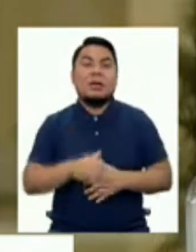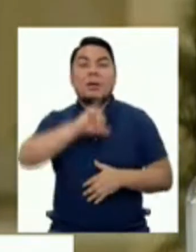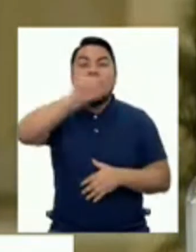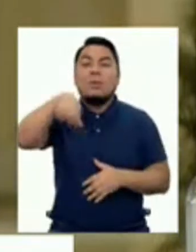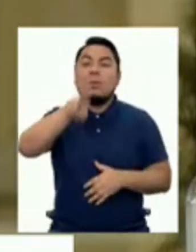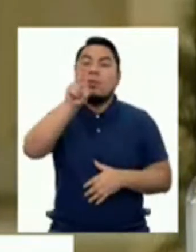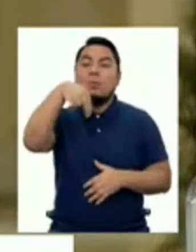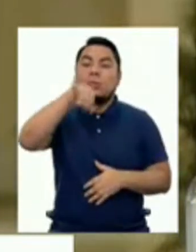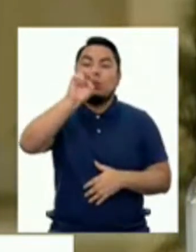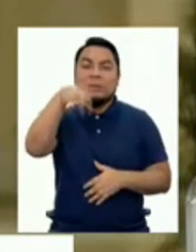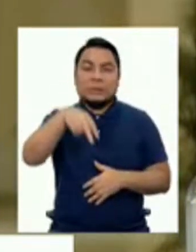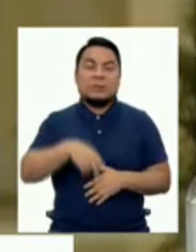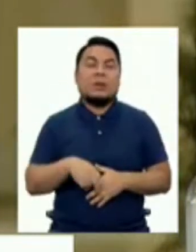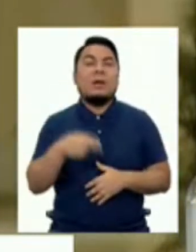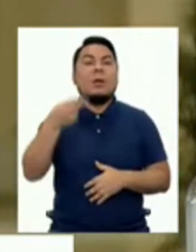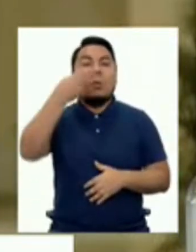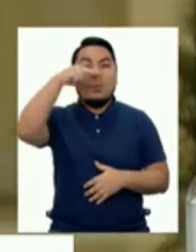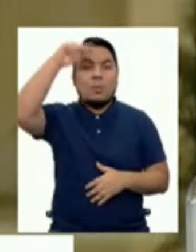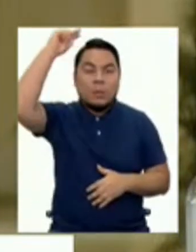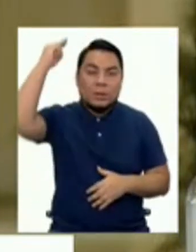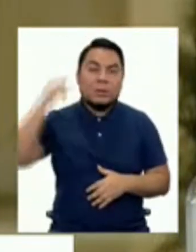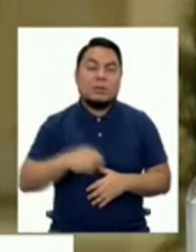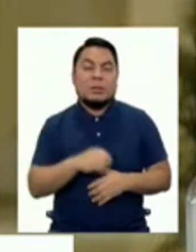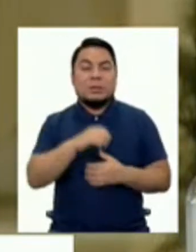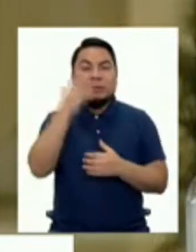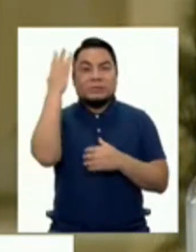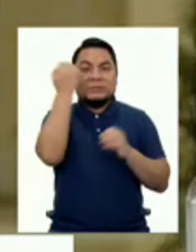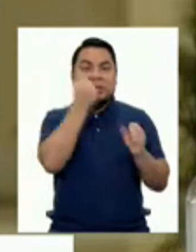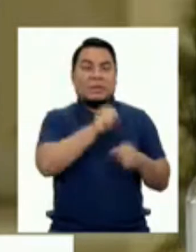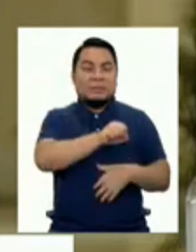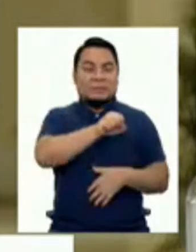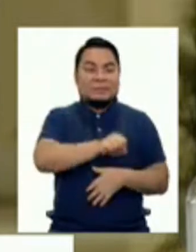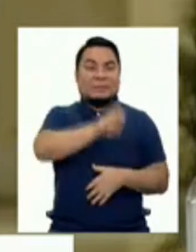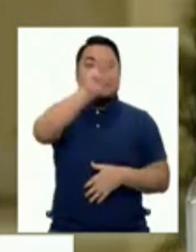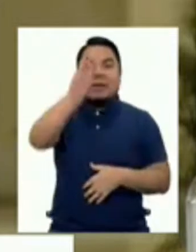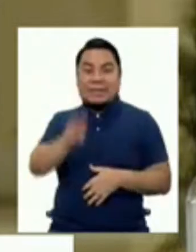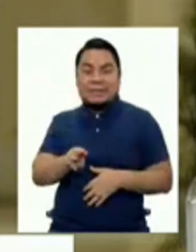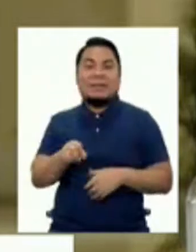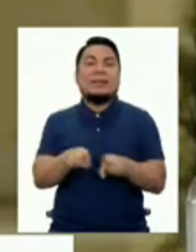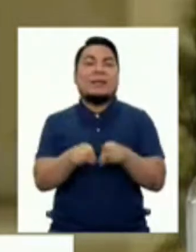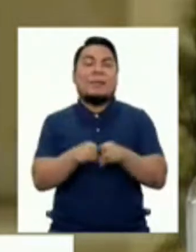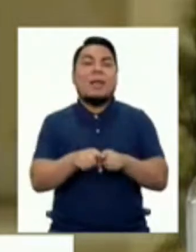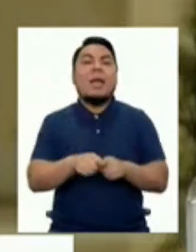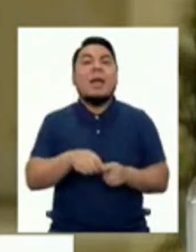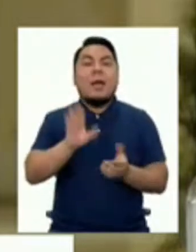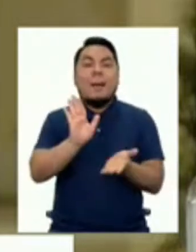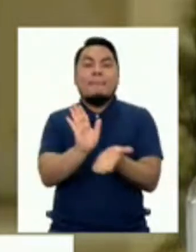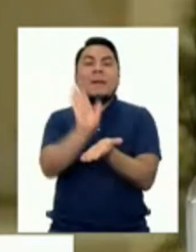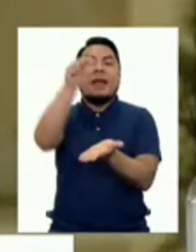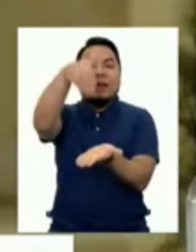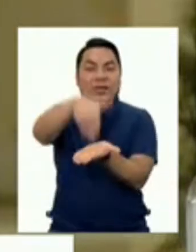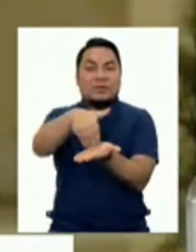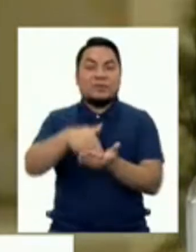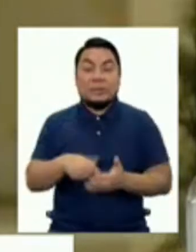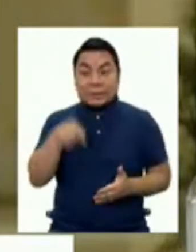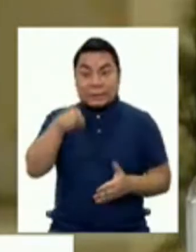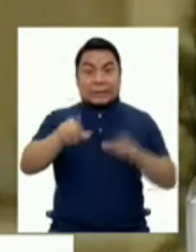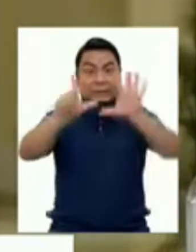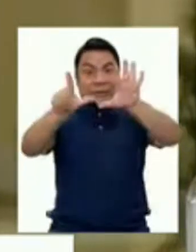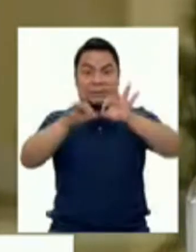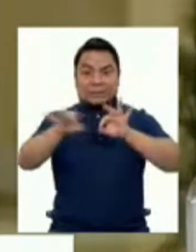Junín, Huánuco, San Martín y Madre de Dios. Estas 7 regiones